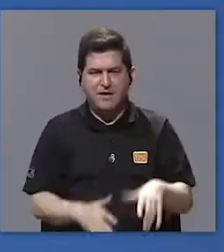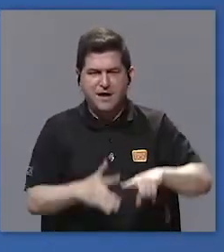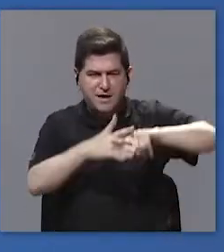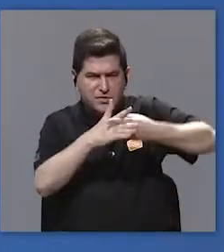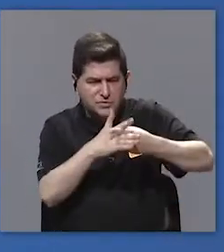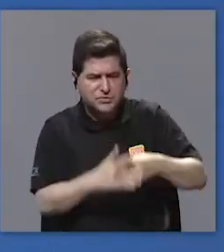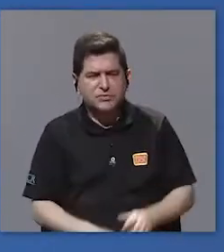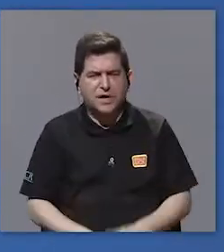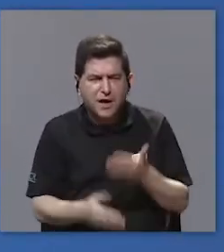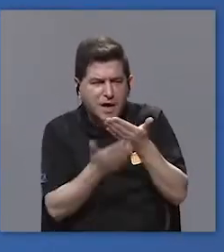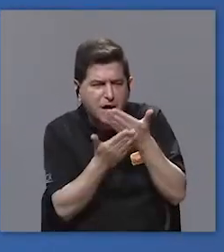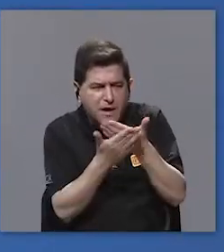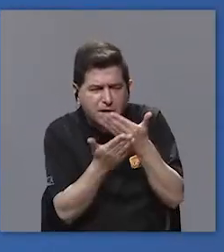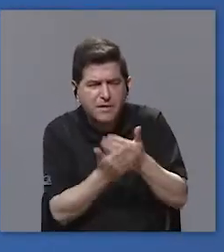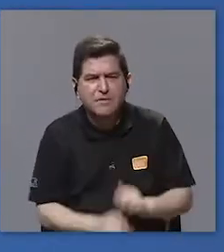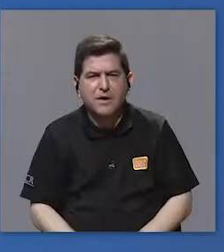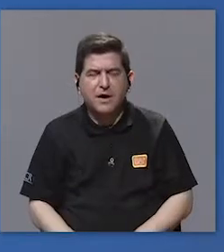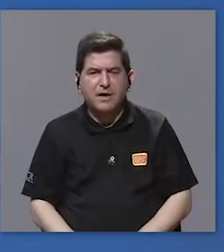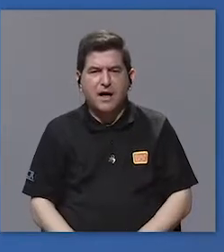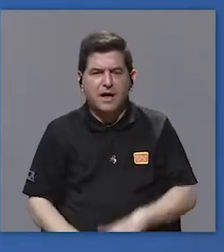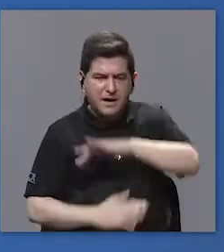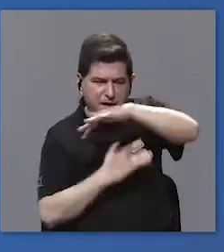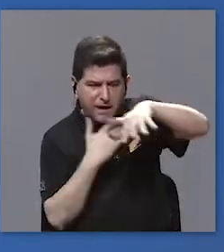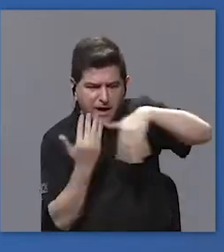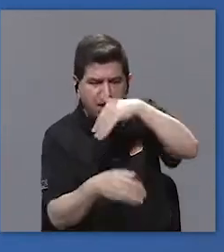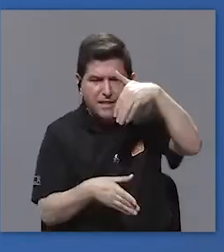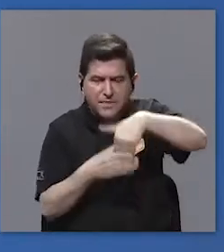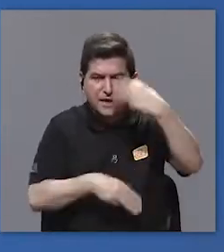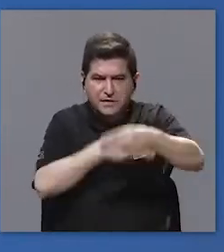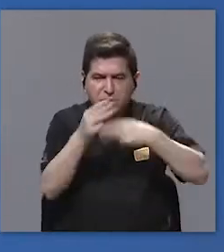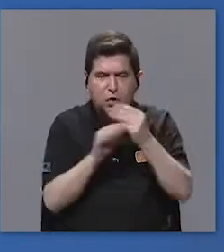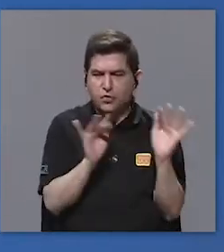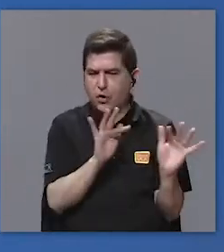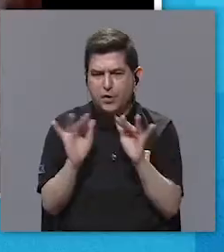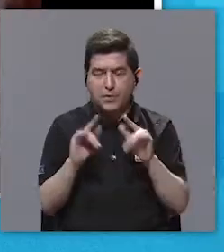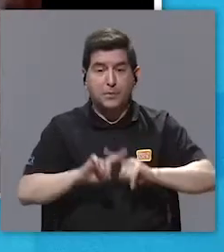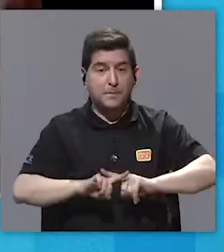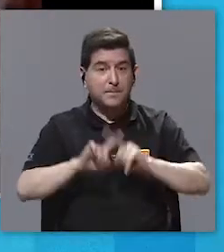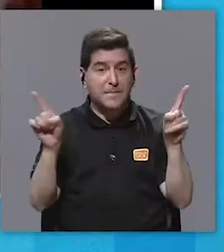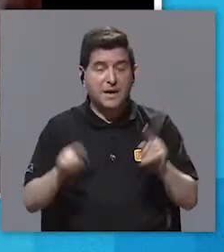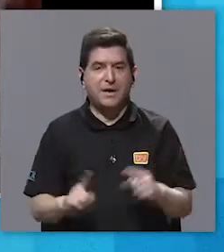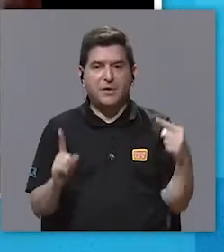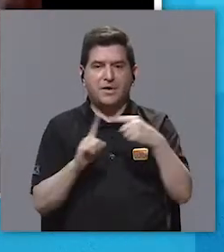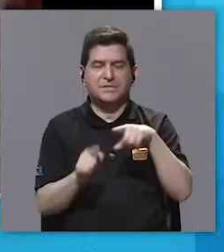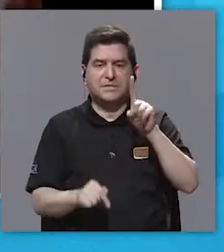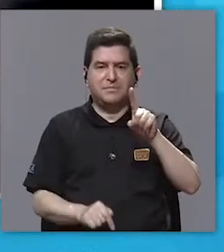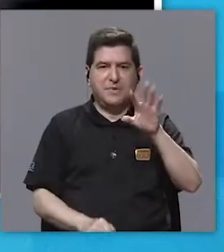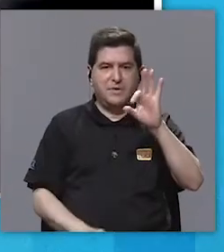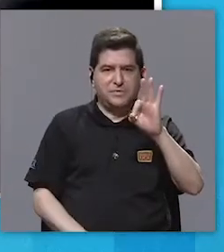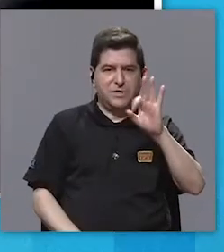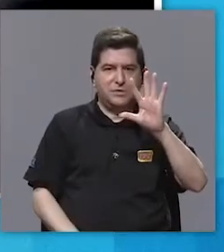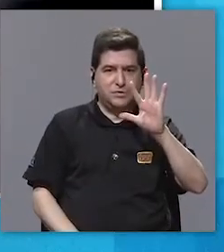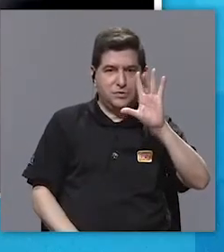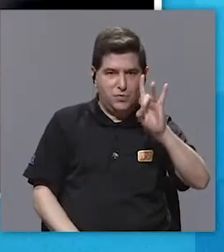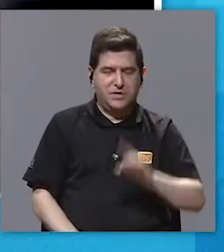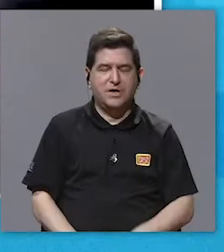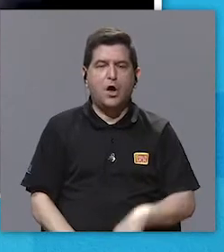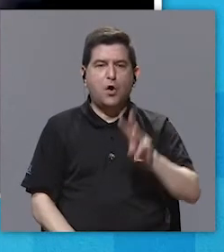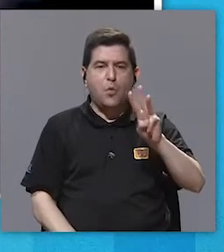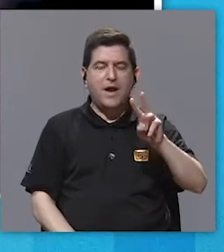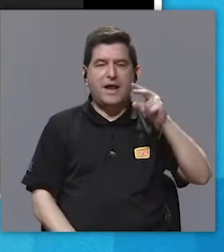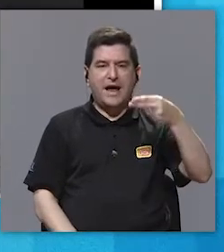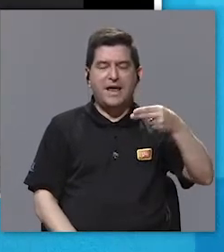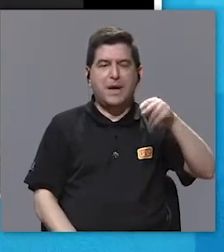empezaron a experimentar con la interactividad dentro del mundo digital sin embargo fue hasta 1958